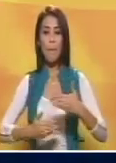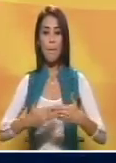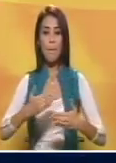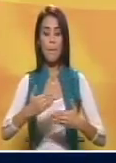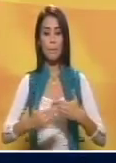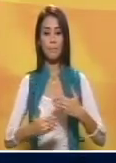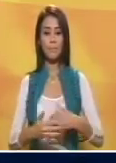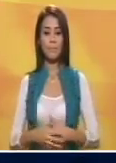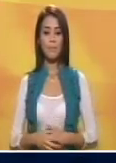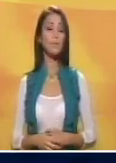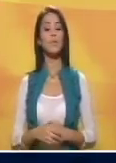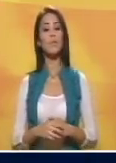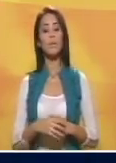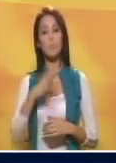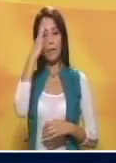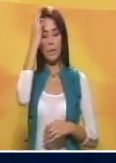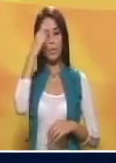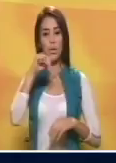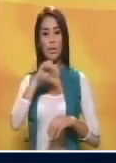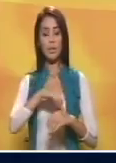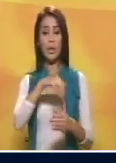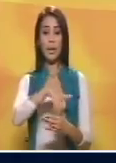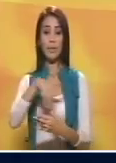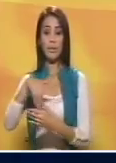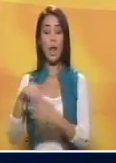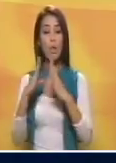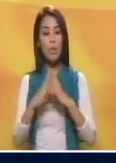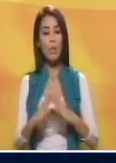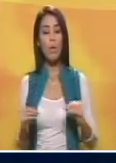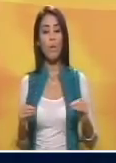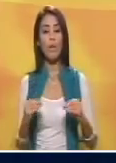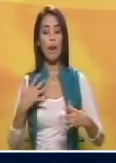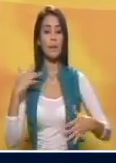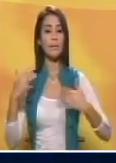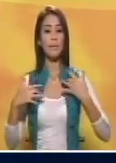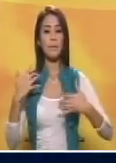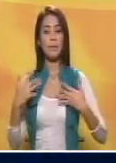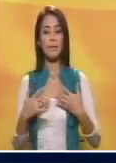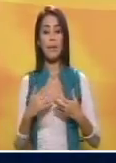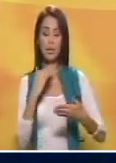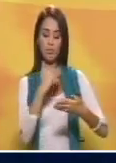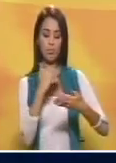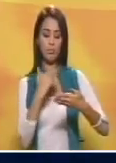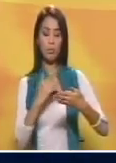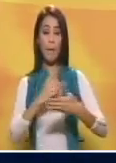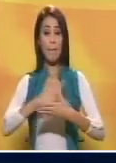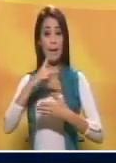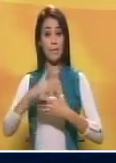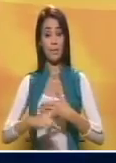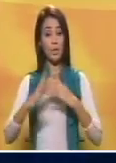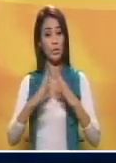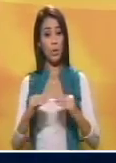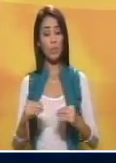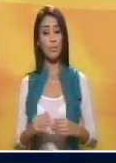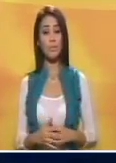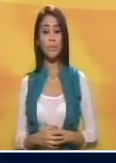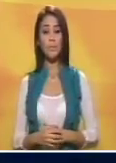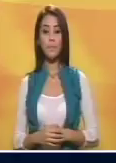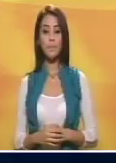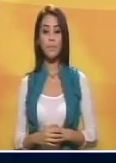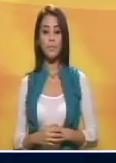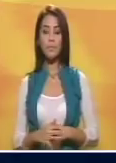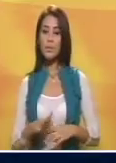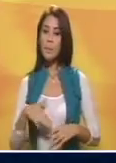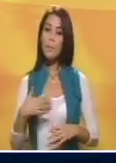siempre hace el Consejo Nacional Electoral, con todas sus actividades en el cronograma, con todos los lapsos que nos